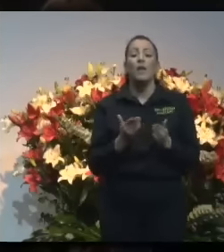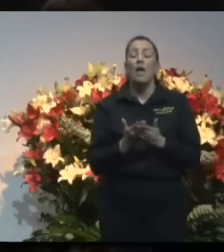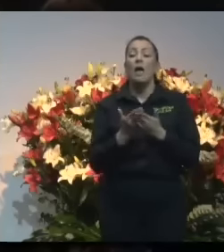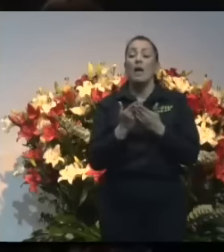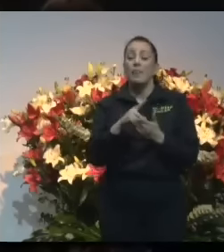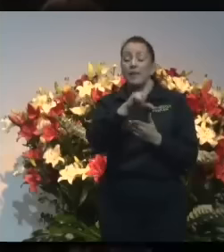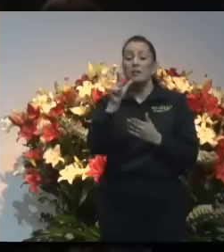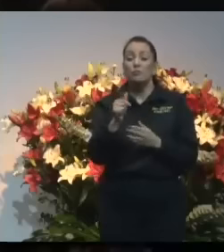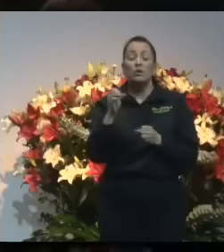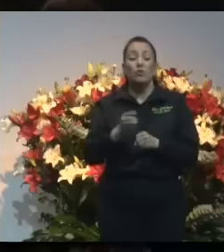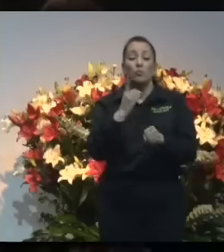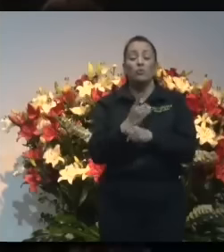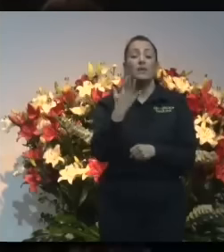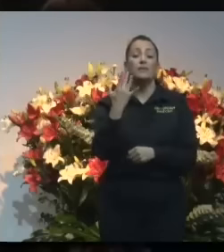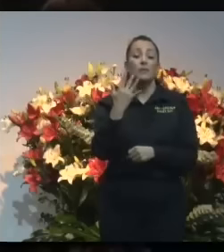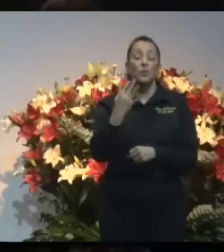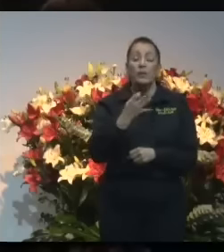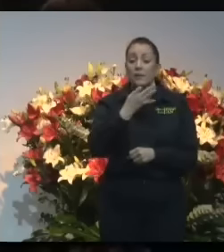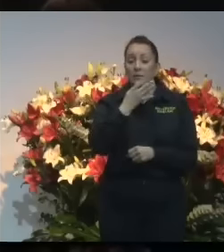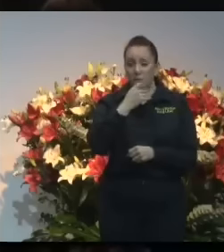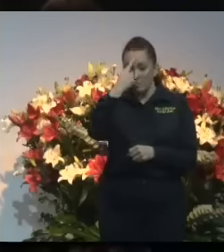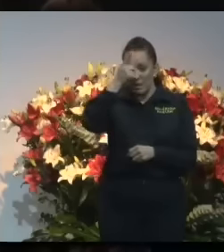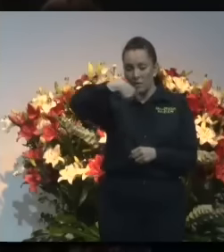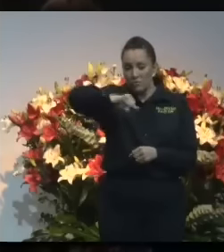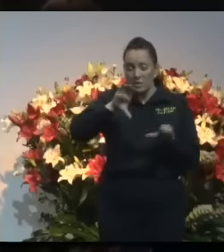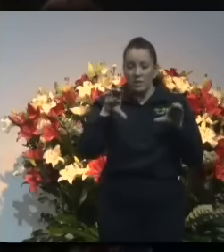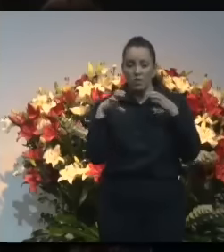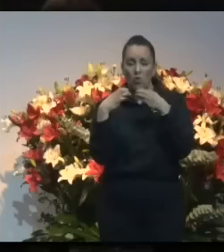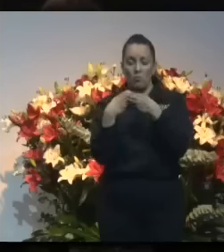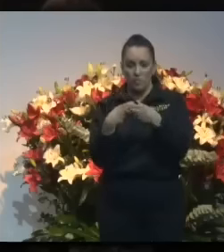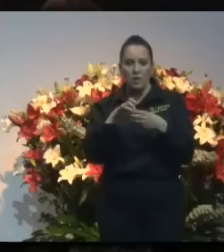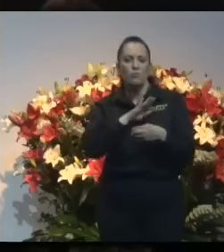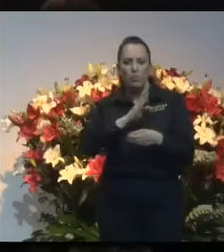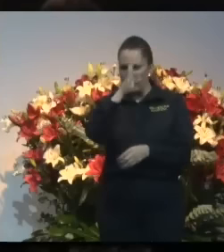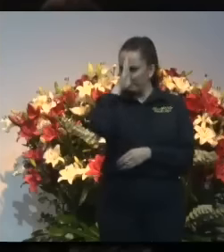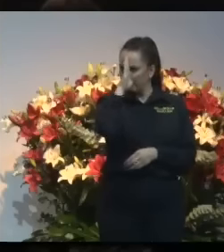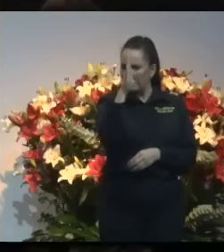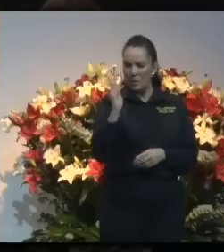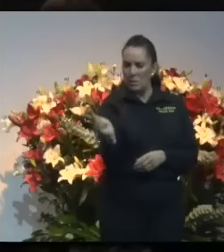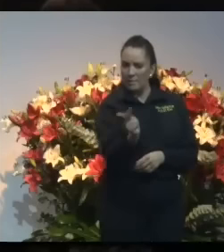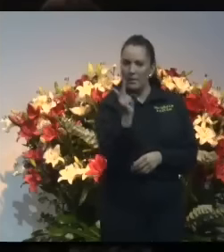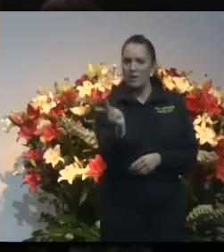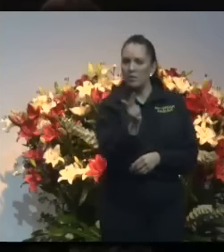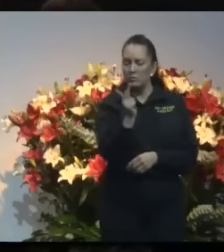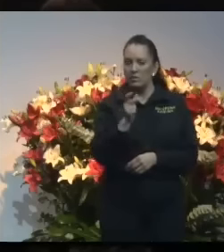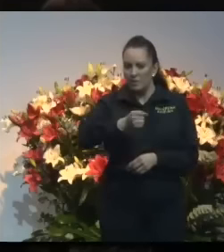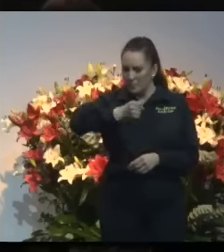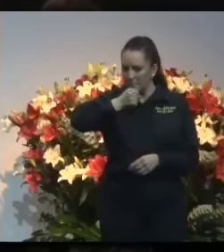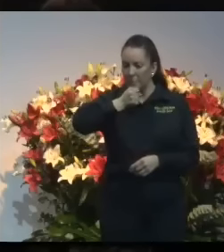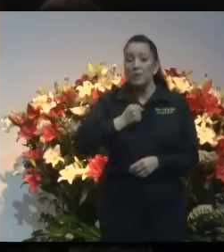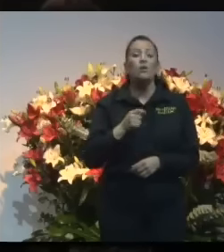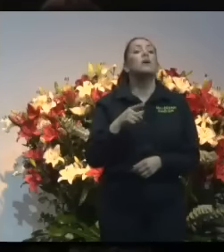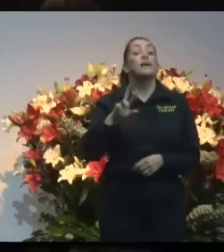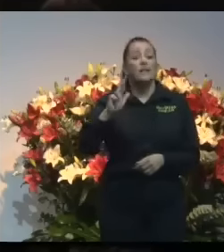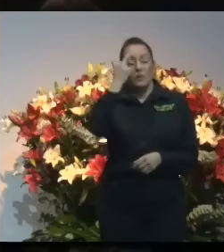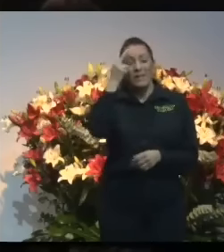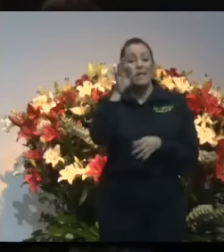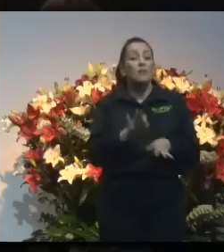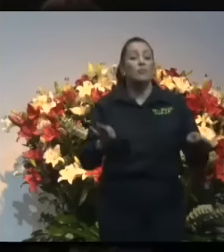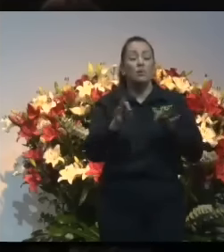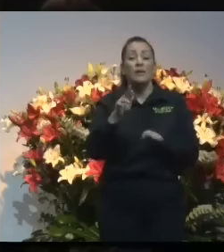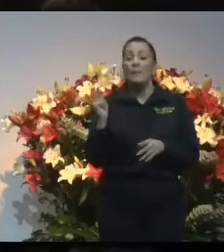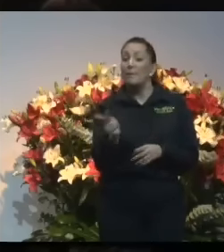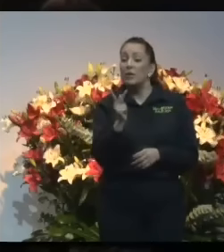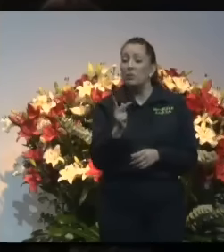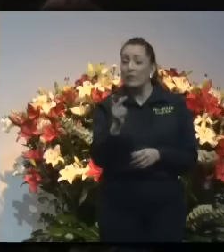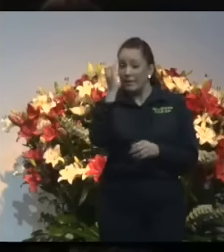abriremos micrófono durante 50 minutos para que nuestra comunidad pregunte directamente a nuestra invitada. Les recordamos que podrán hacer uso de la voz hasta por 30